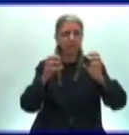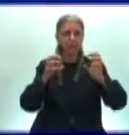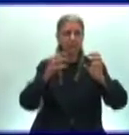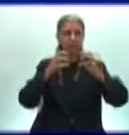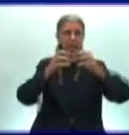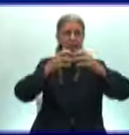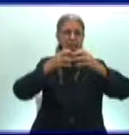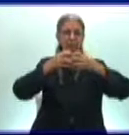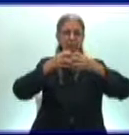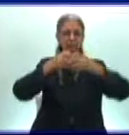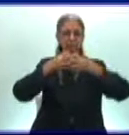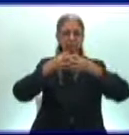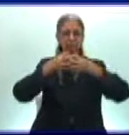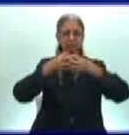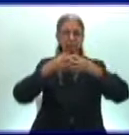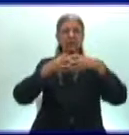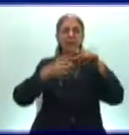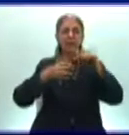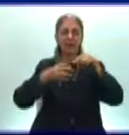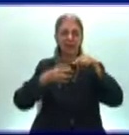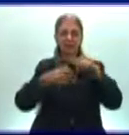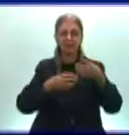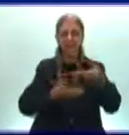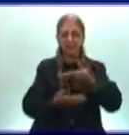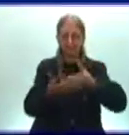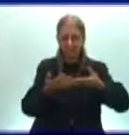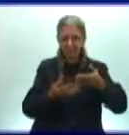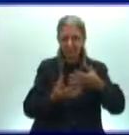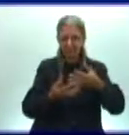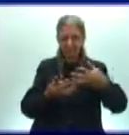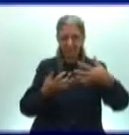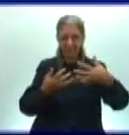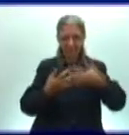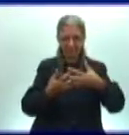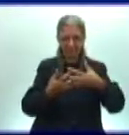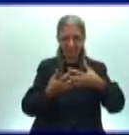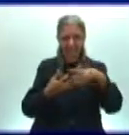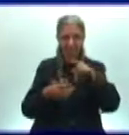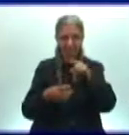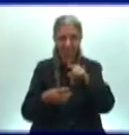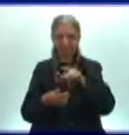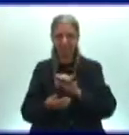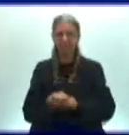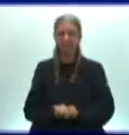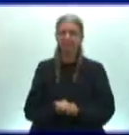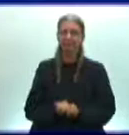se unen para formar las moléculas de estas sustancias moleculares.